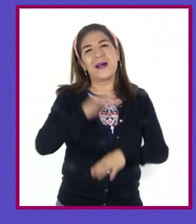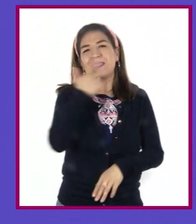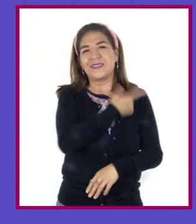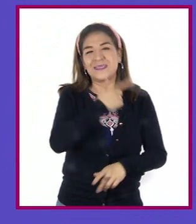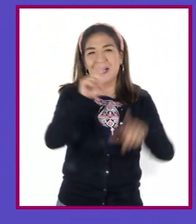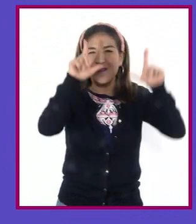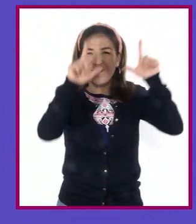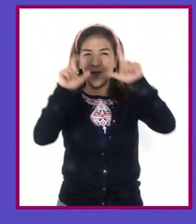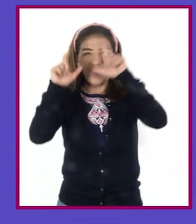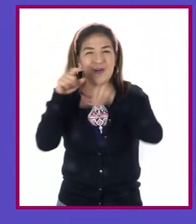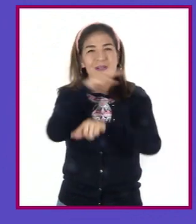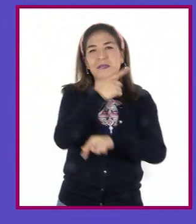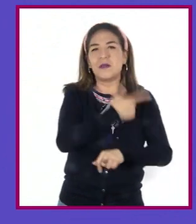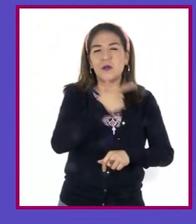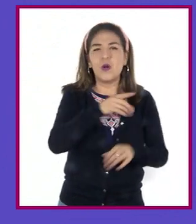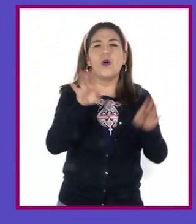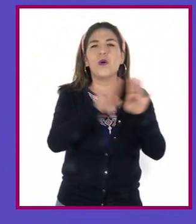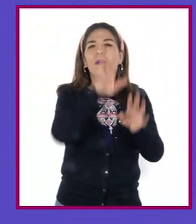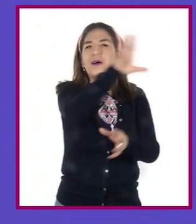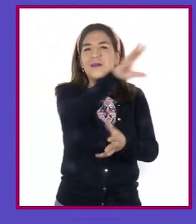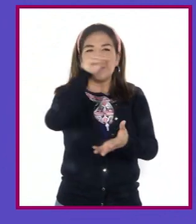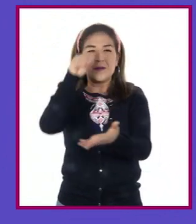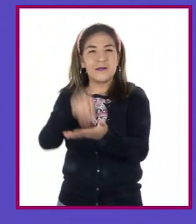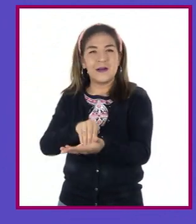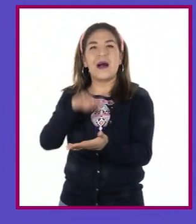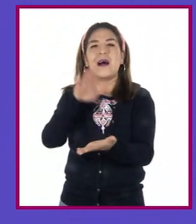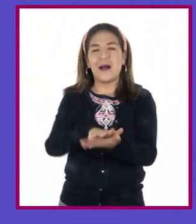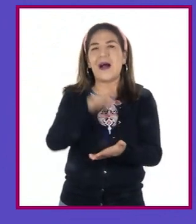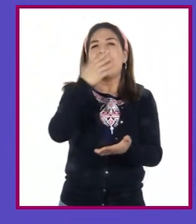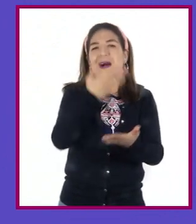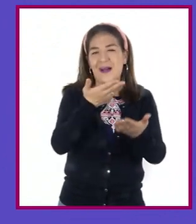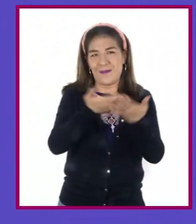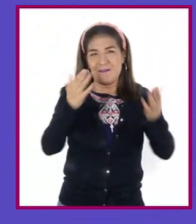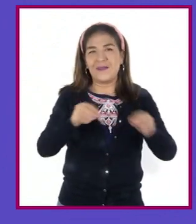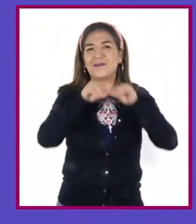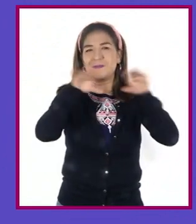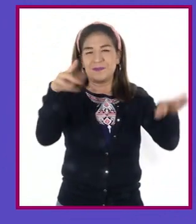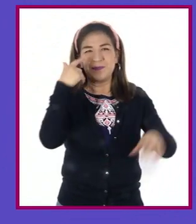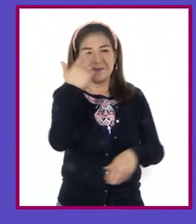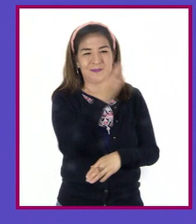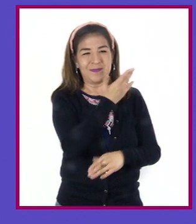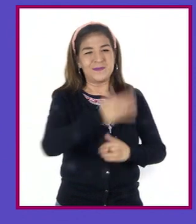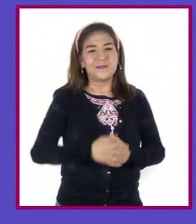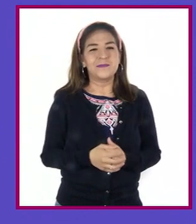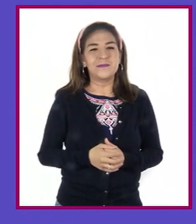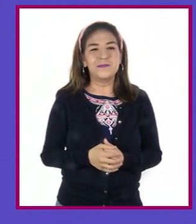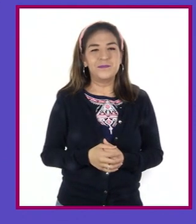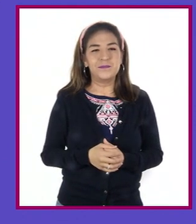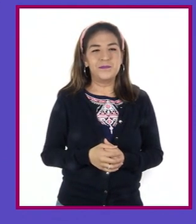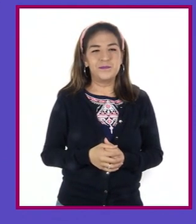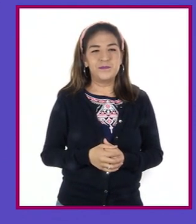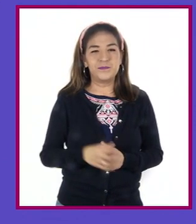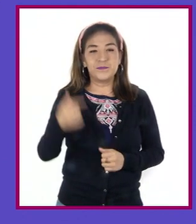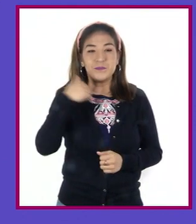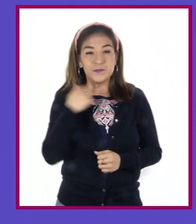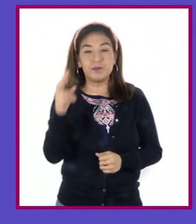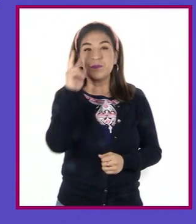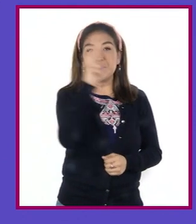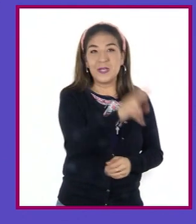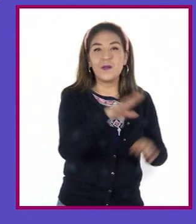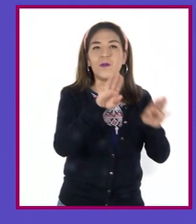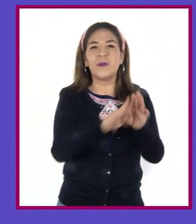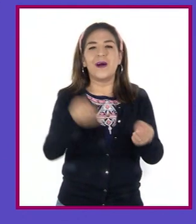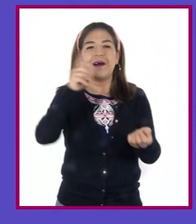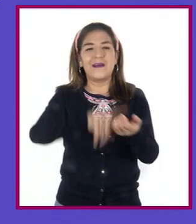la fotografía, lo retrató y lo comparte ahora con nosotros. Mira. Y yo en cuanto la vi pensé que era un poema